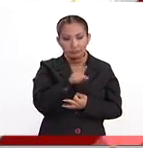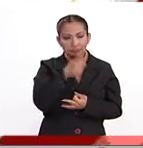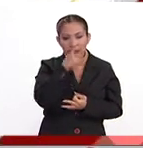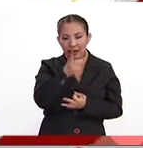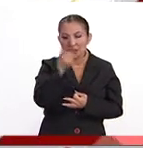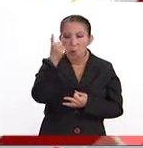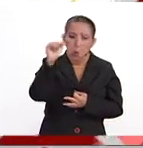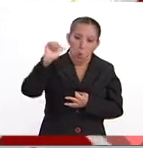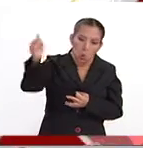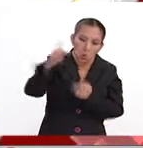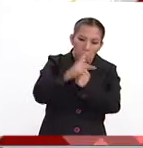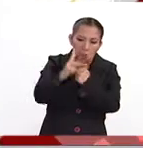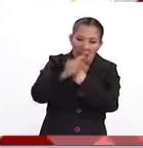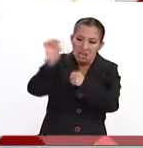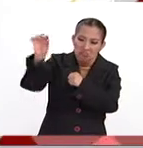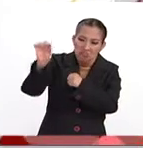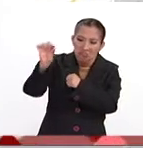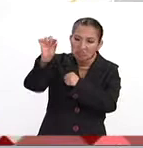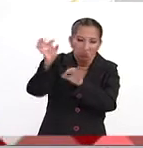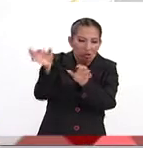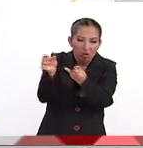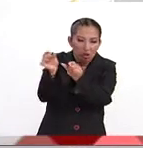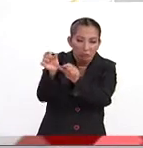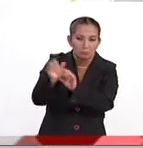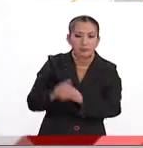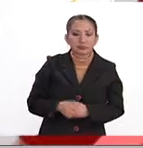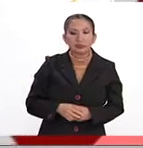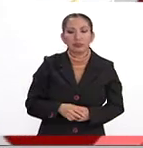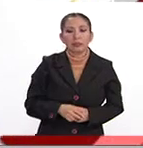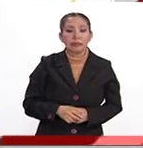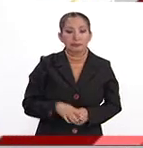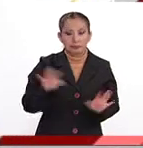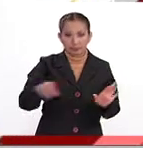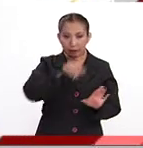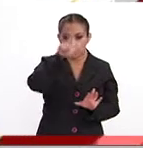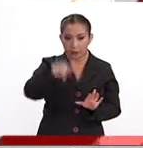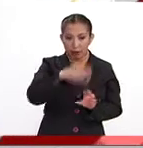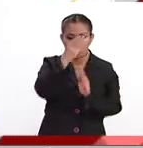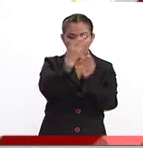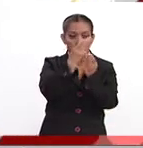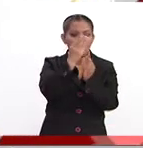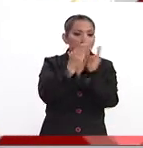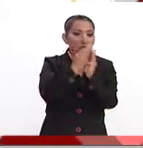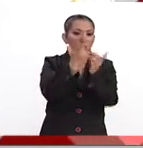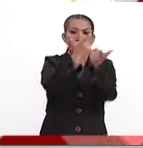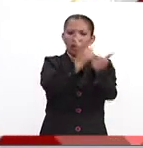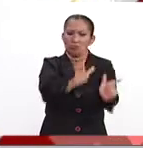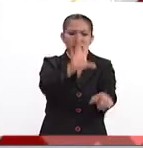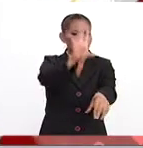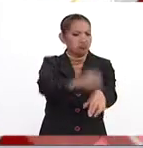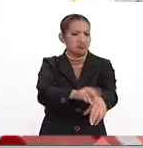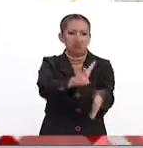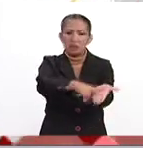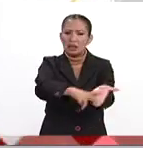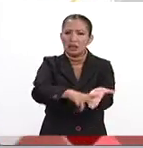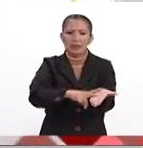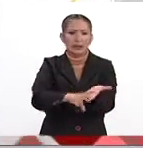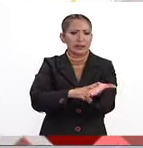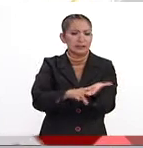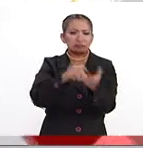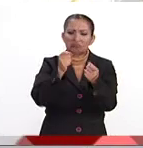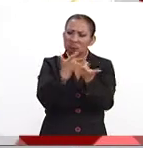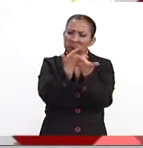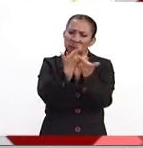digamos algún país escandinavo, nórdico. Y luego viene el mundo liberal, ¿no? Que es el verde, que